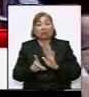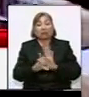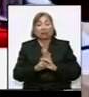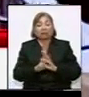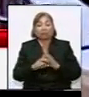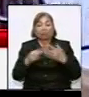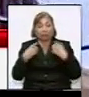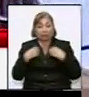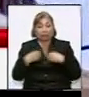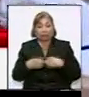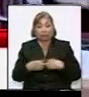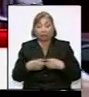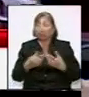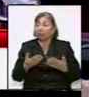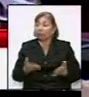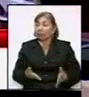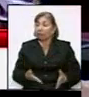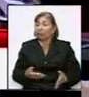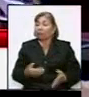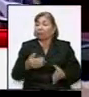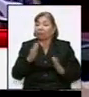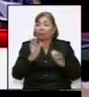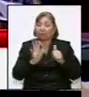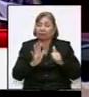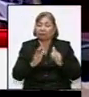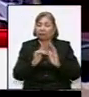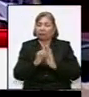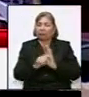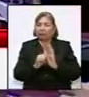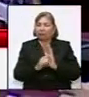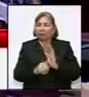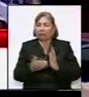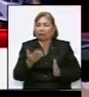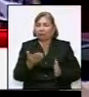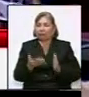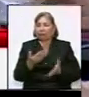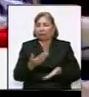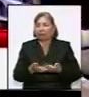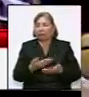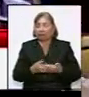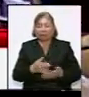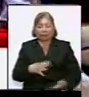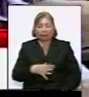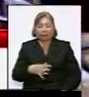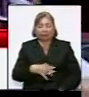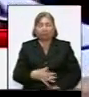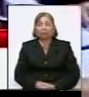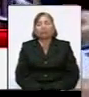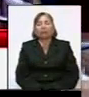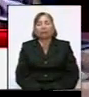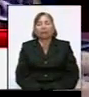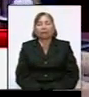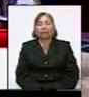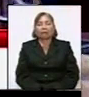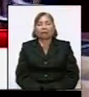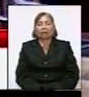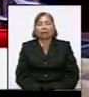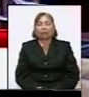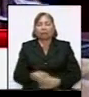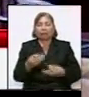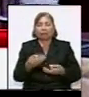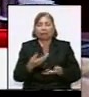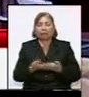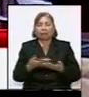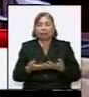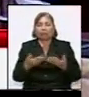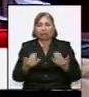abogacía peruana en seis artículos regula e incluso se encarga de las infracciones a la ética finalmente consideramos que las